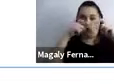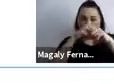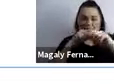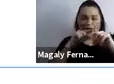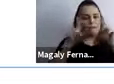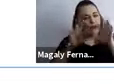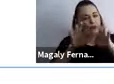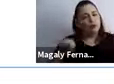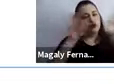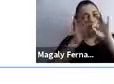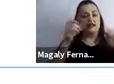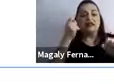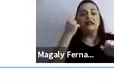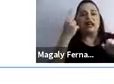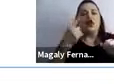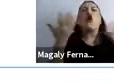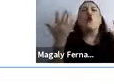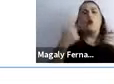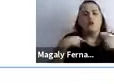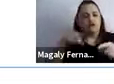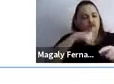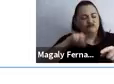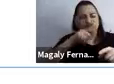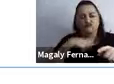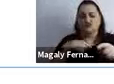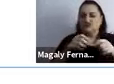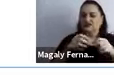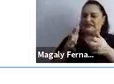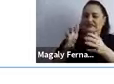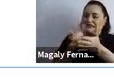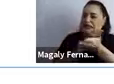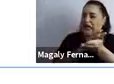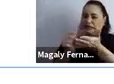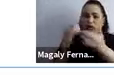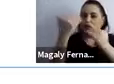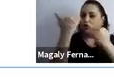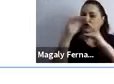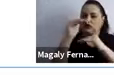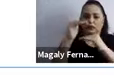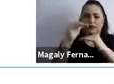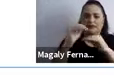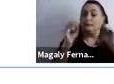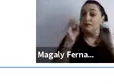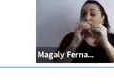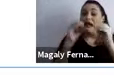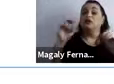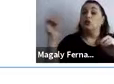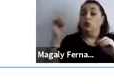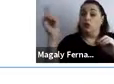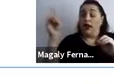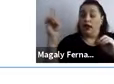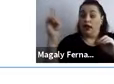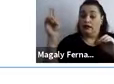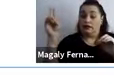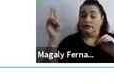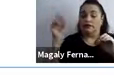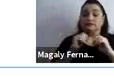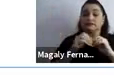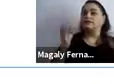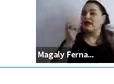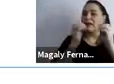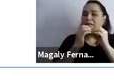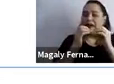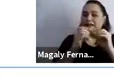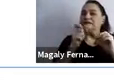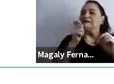de cómo estamos sobrepasando el primero de los límites, y quizás el más urgente y el más